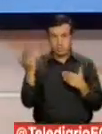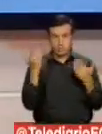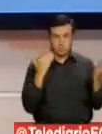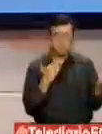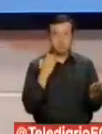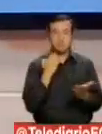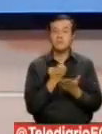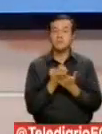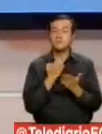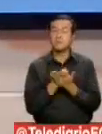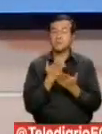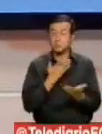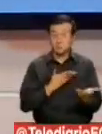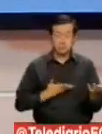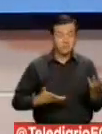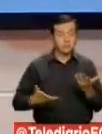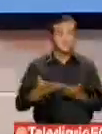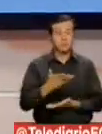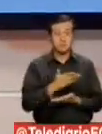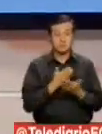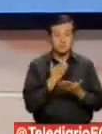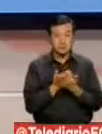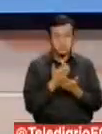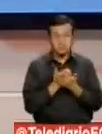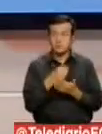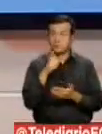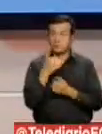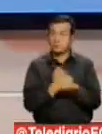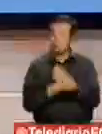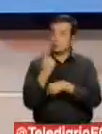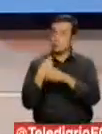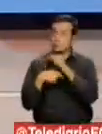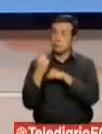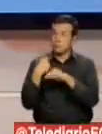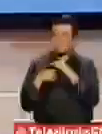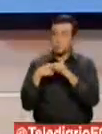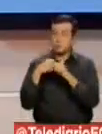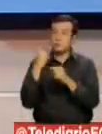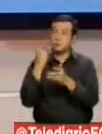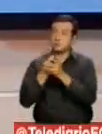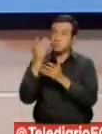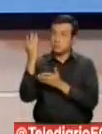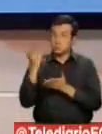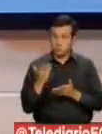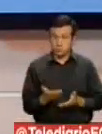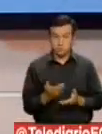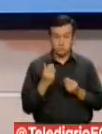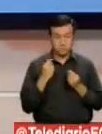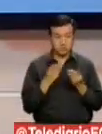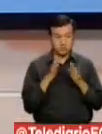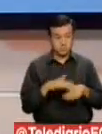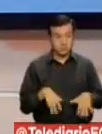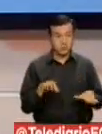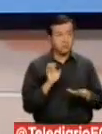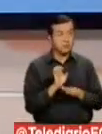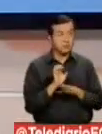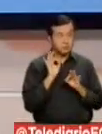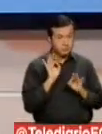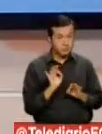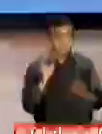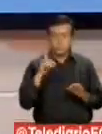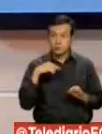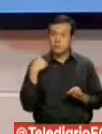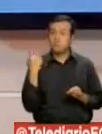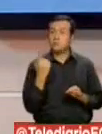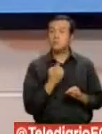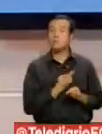Una economía que nos permita que exportar y también importar, que la gente venga a invertir acá. Si